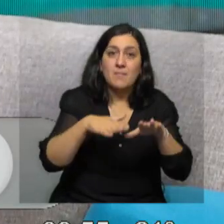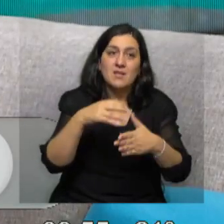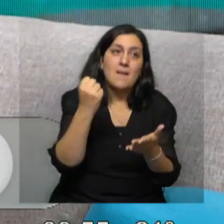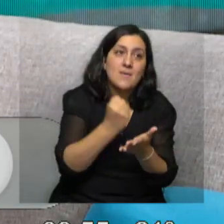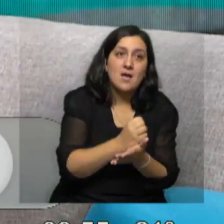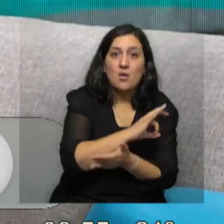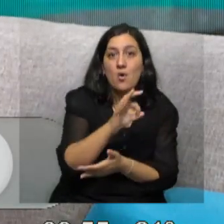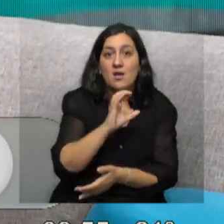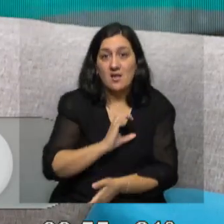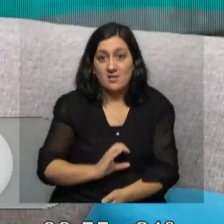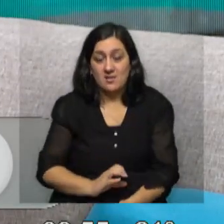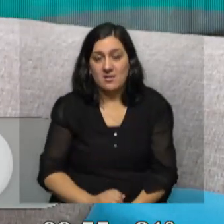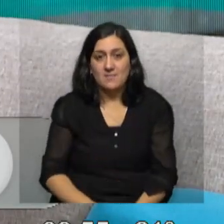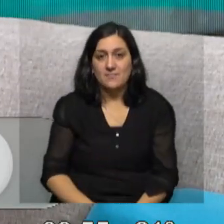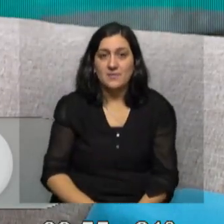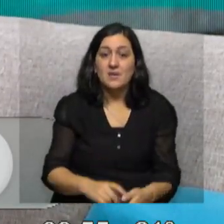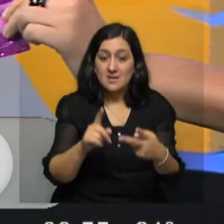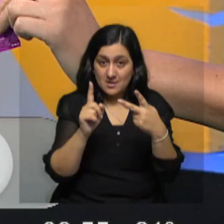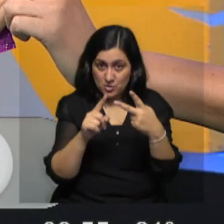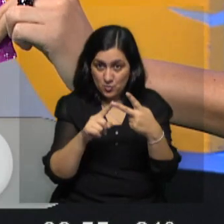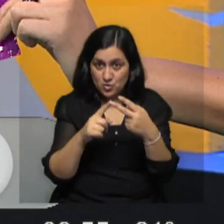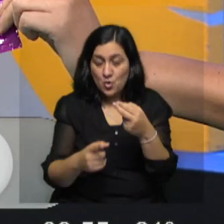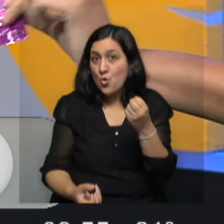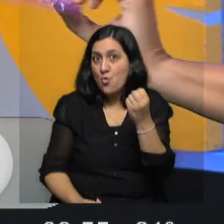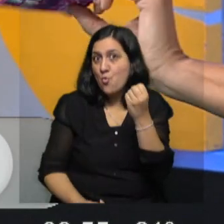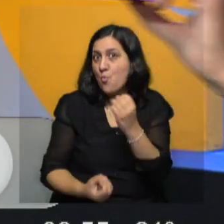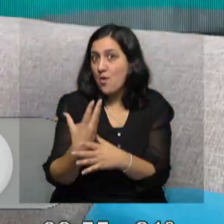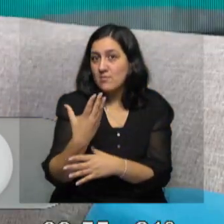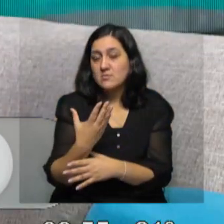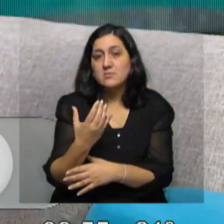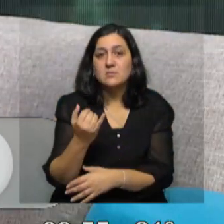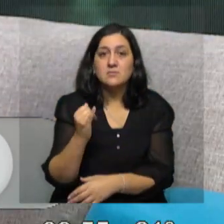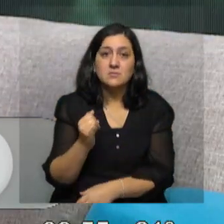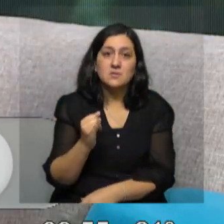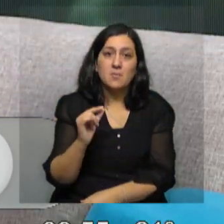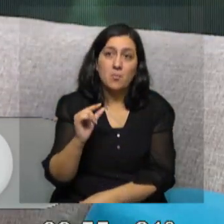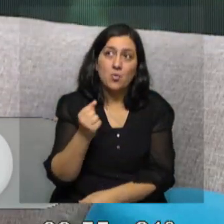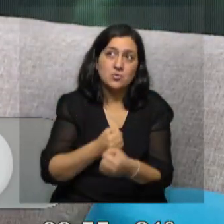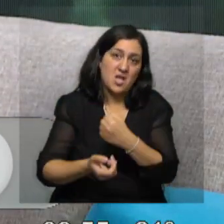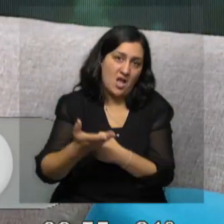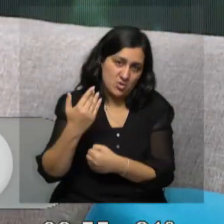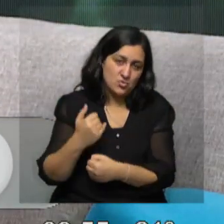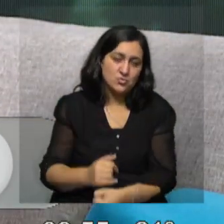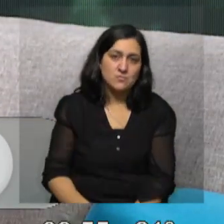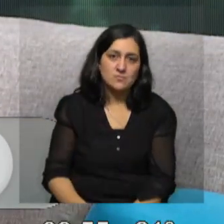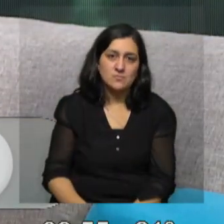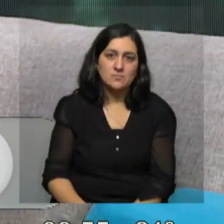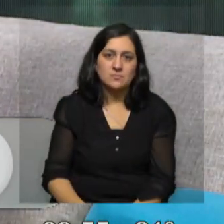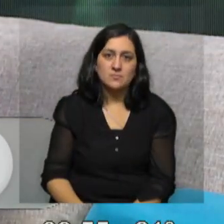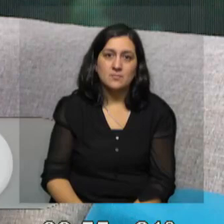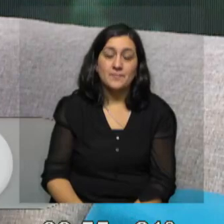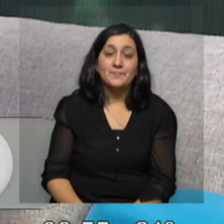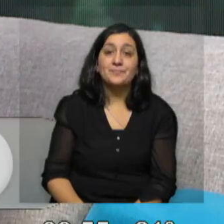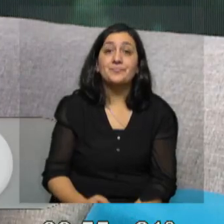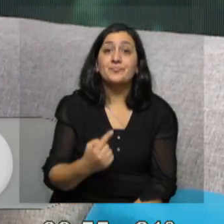de las características. Escucha, pero ¿y aquellos son muy nuevos, decís, muy modernos? Son bastante. ¿De hace pocos años? Sí, de pocos años. Ah, está. De pocos años. Una de las